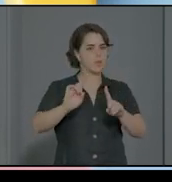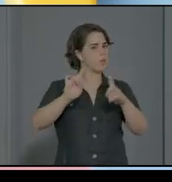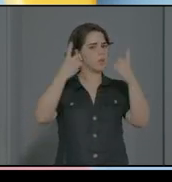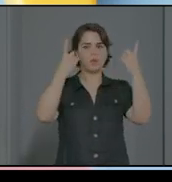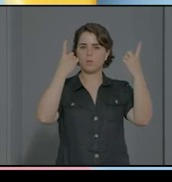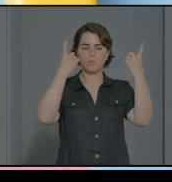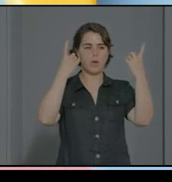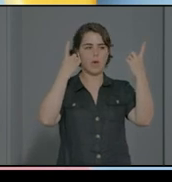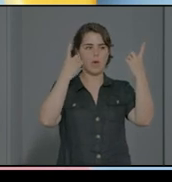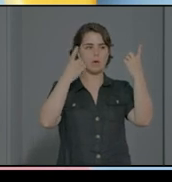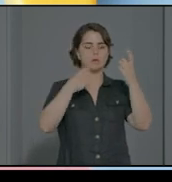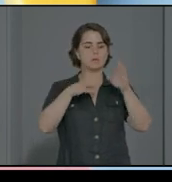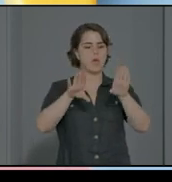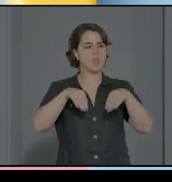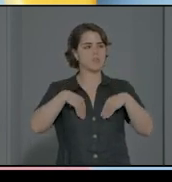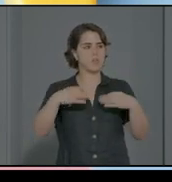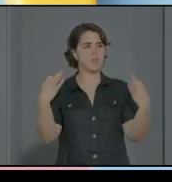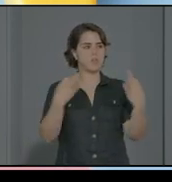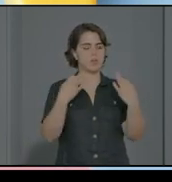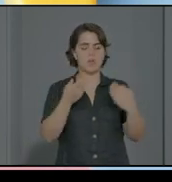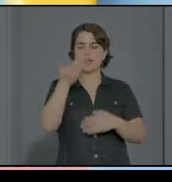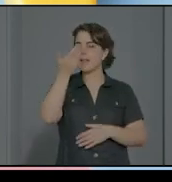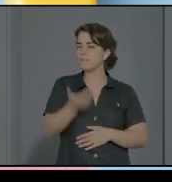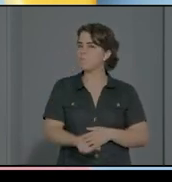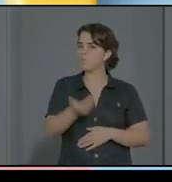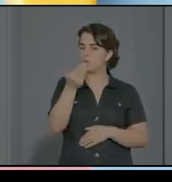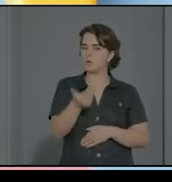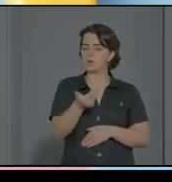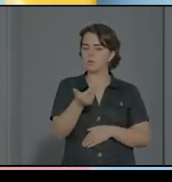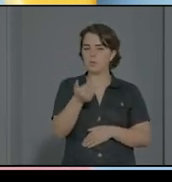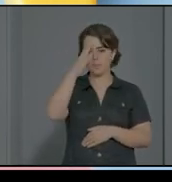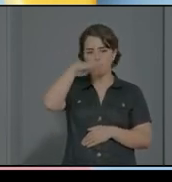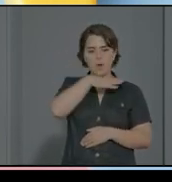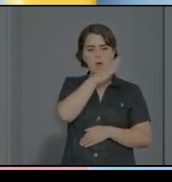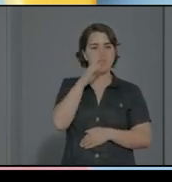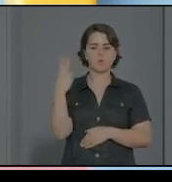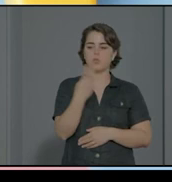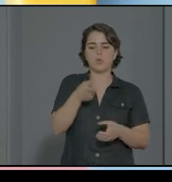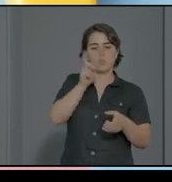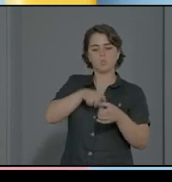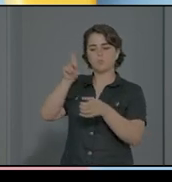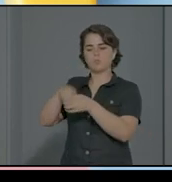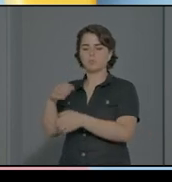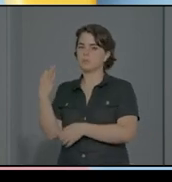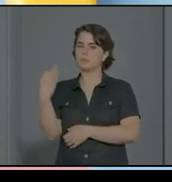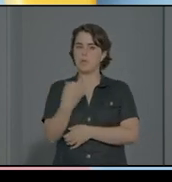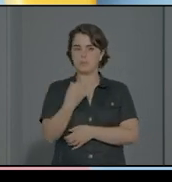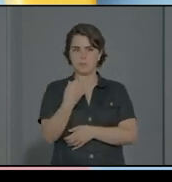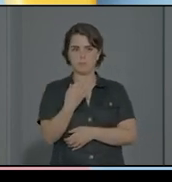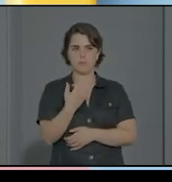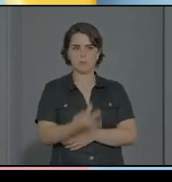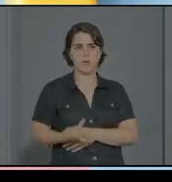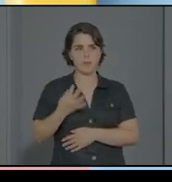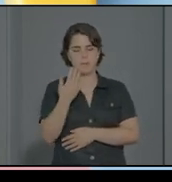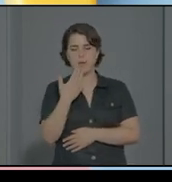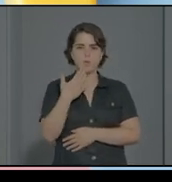asumido que es muy importante involucrar a ambos padres y prever una especie de conjunto de